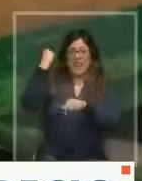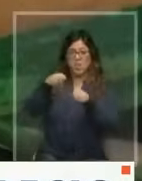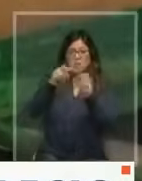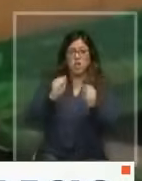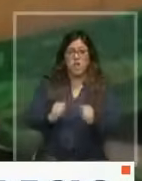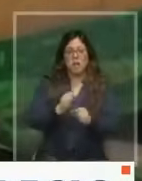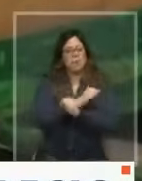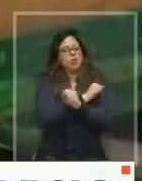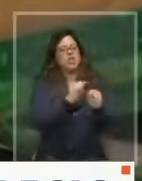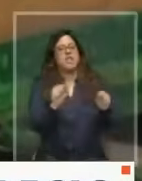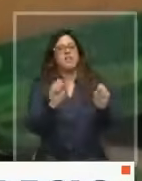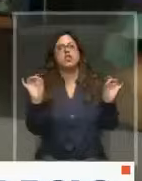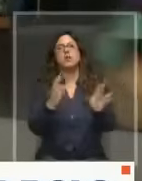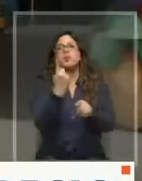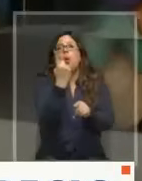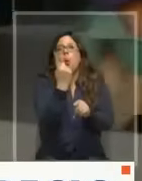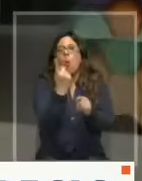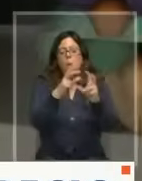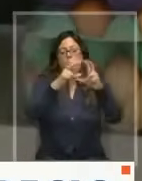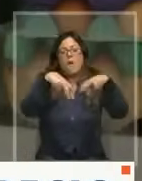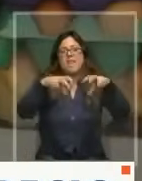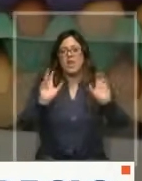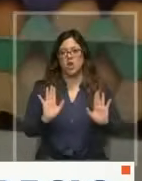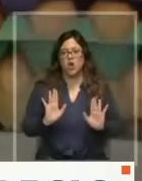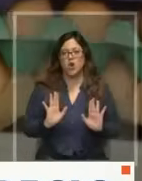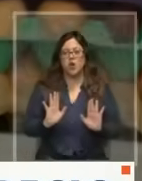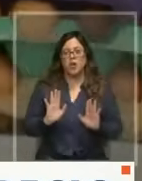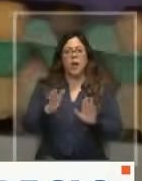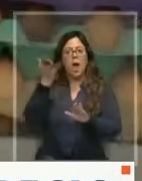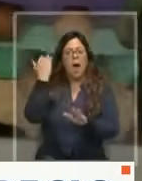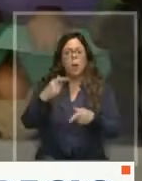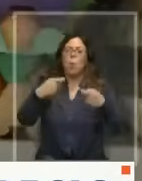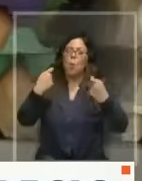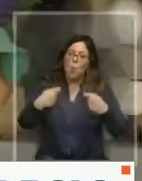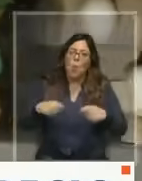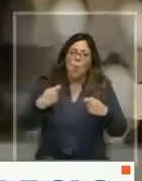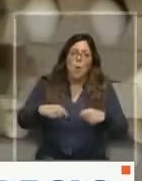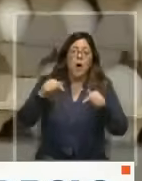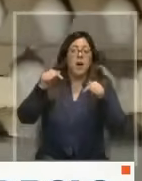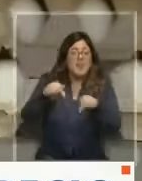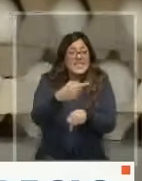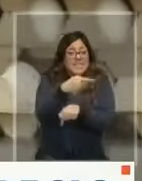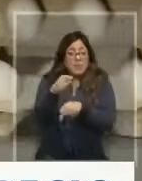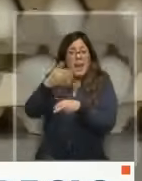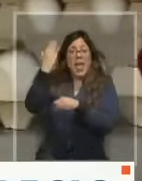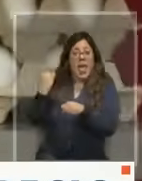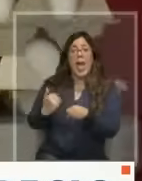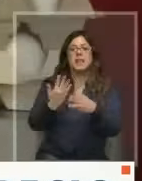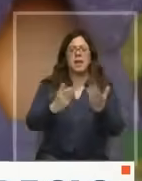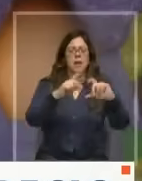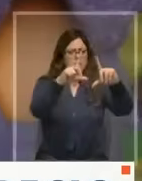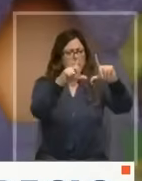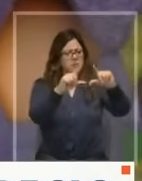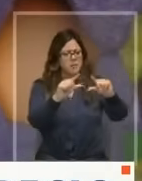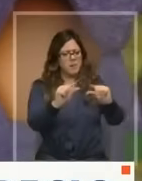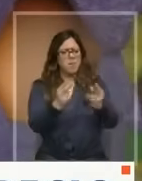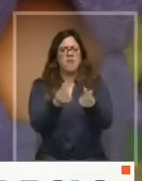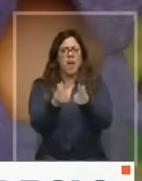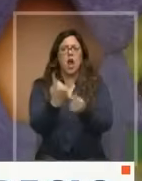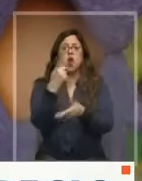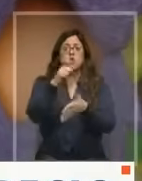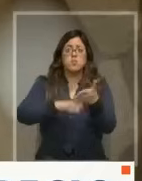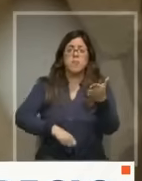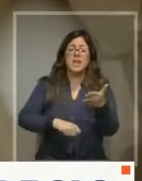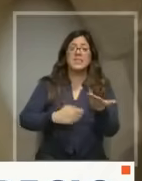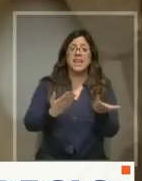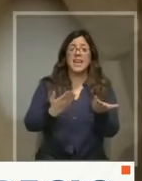O sea, un puro huevito frito. Eso porque estaban muy caros, pero ya hace algunas semanas comenzaron a bajar. En un mes